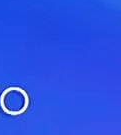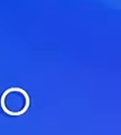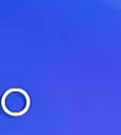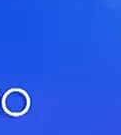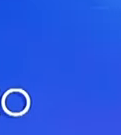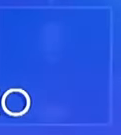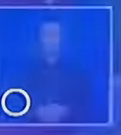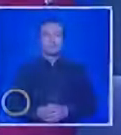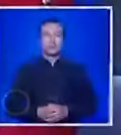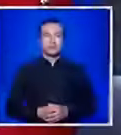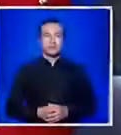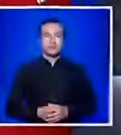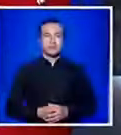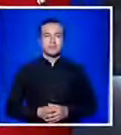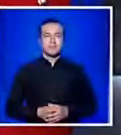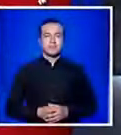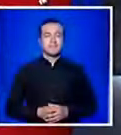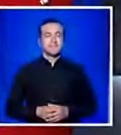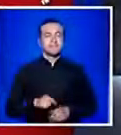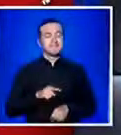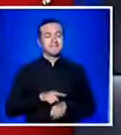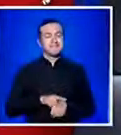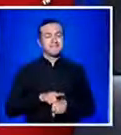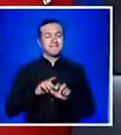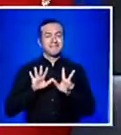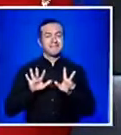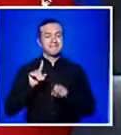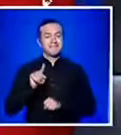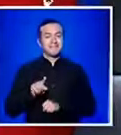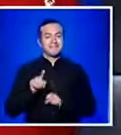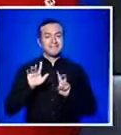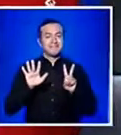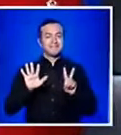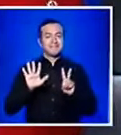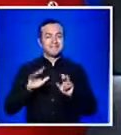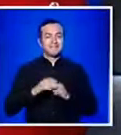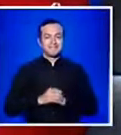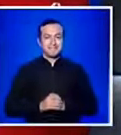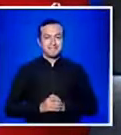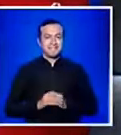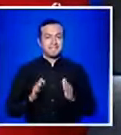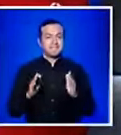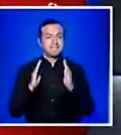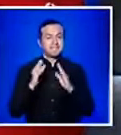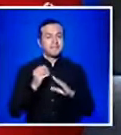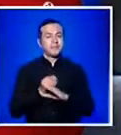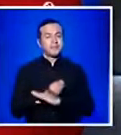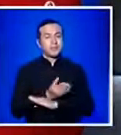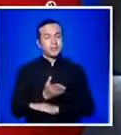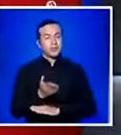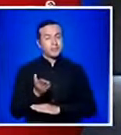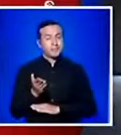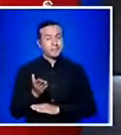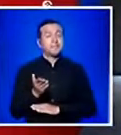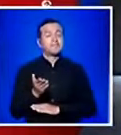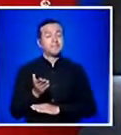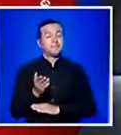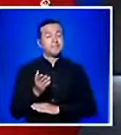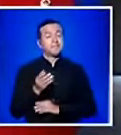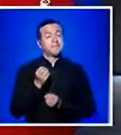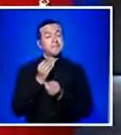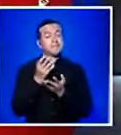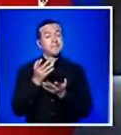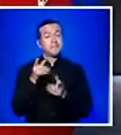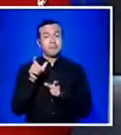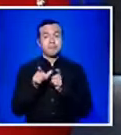cuidamos. 8 de la mañana con 7 minutos. Vecinos, escuchen bien estas recomendaciones. Además, les contamos que